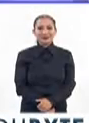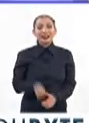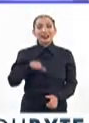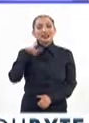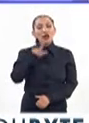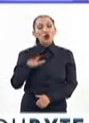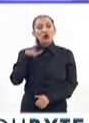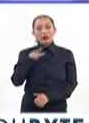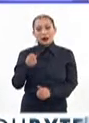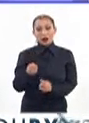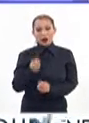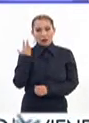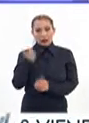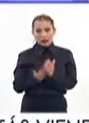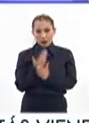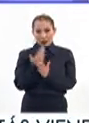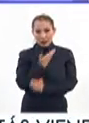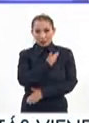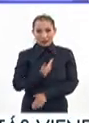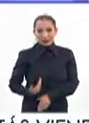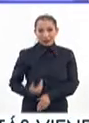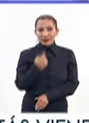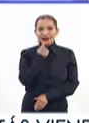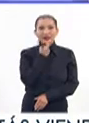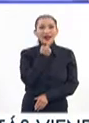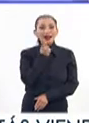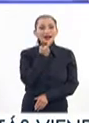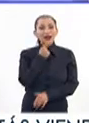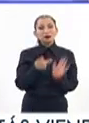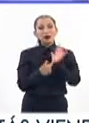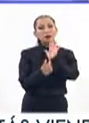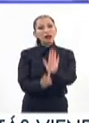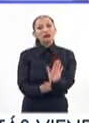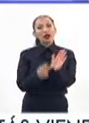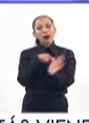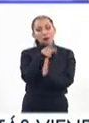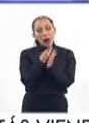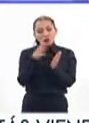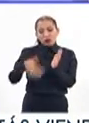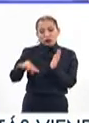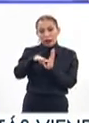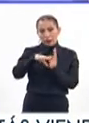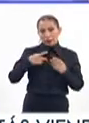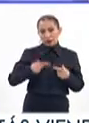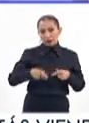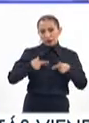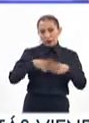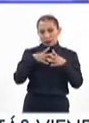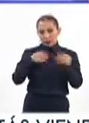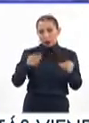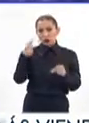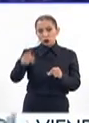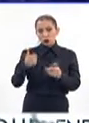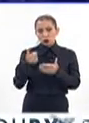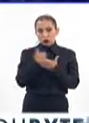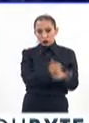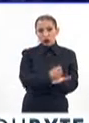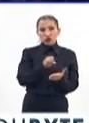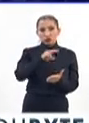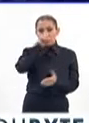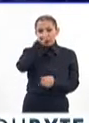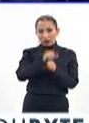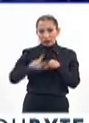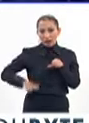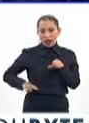Este lunes, durante la conferencia matutina del presidente López Obrador, fue presentado el plan de búsqueda de personas desaparecidas. En su participación, el